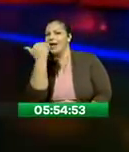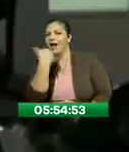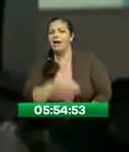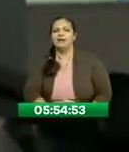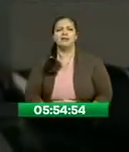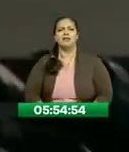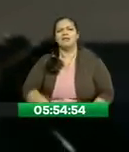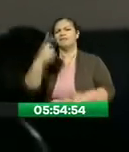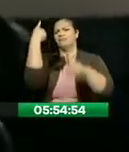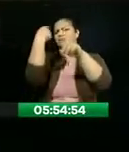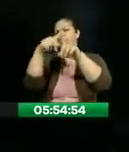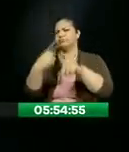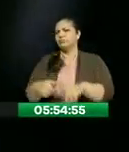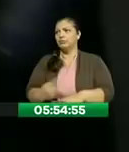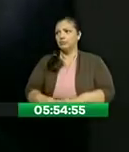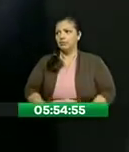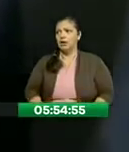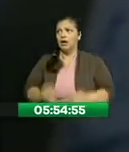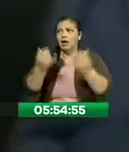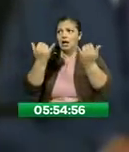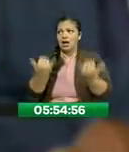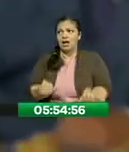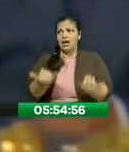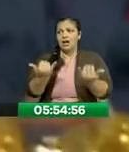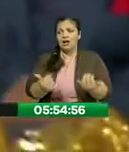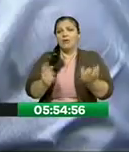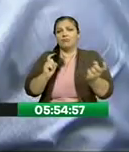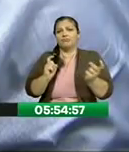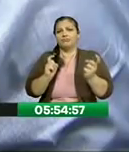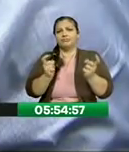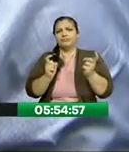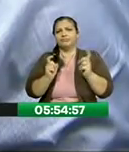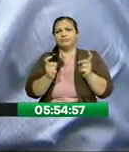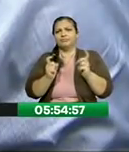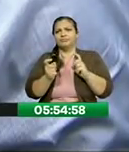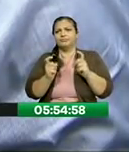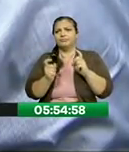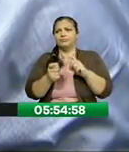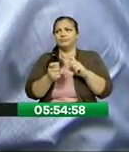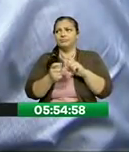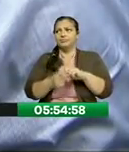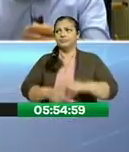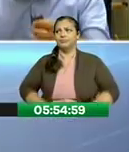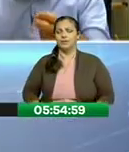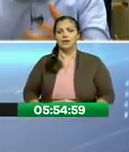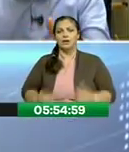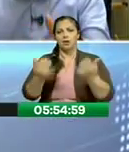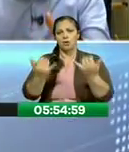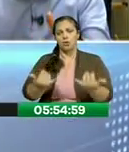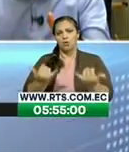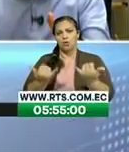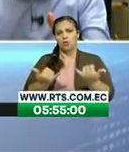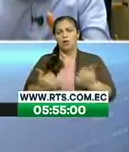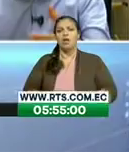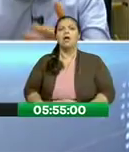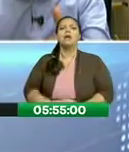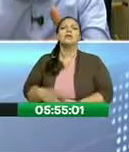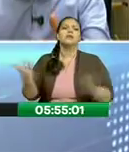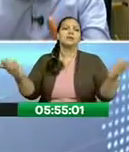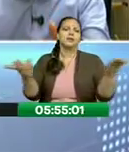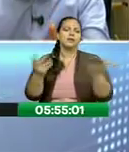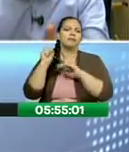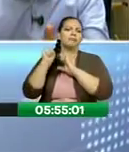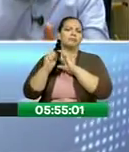la empresa se halla en un trabajo de permanente carpintería. Actualmente solo tenemos el programa El Club de la Mañana como un programa